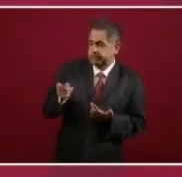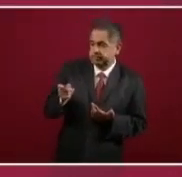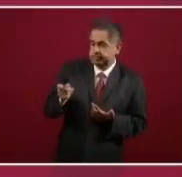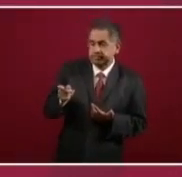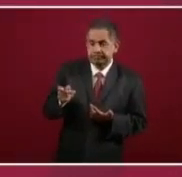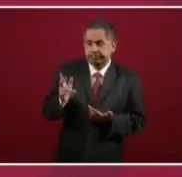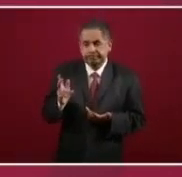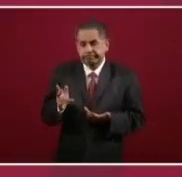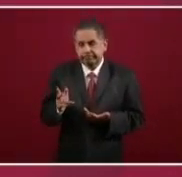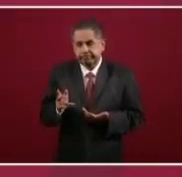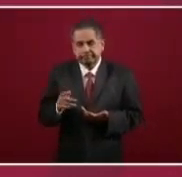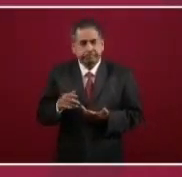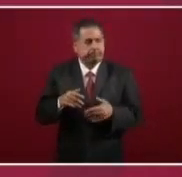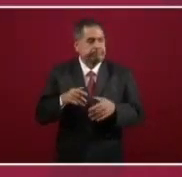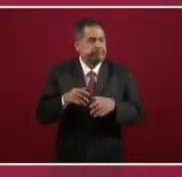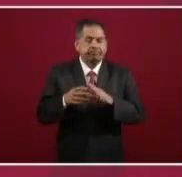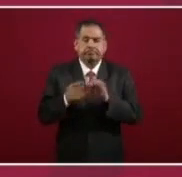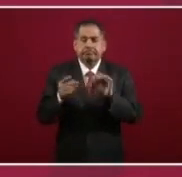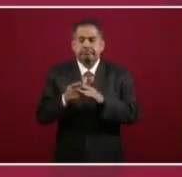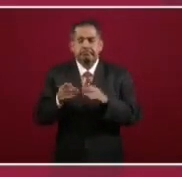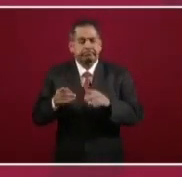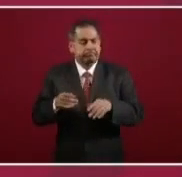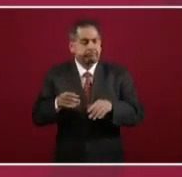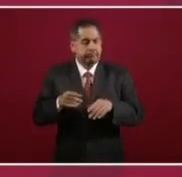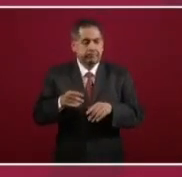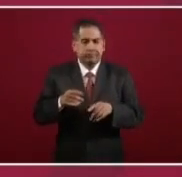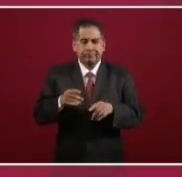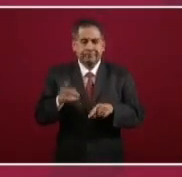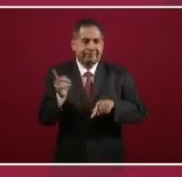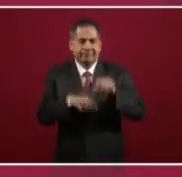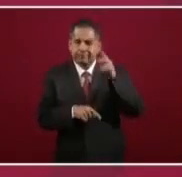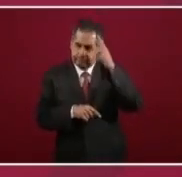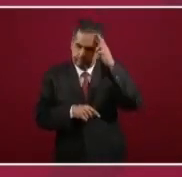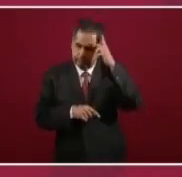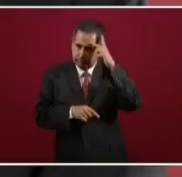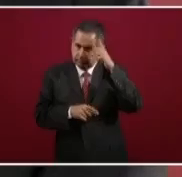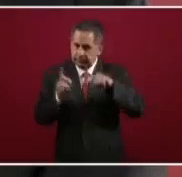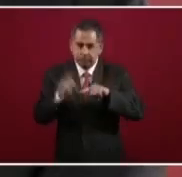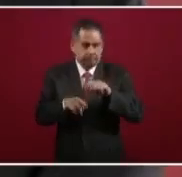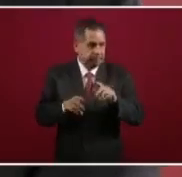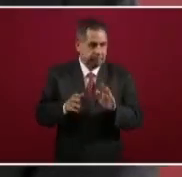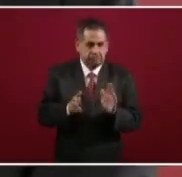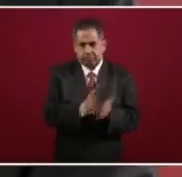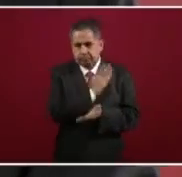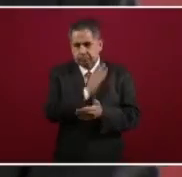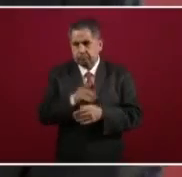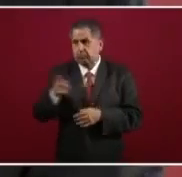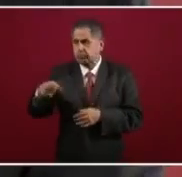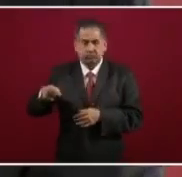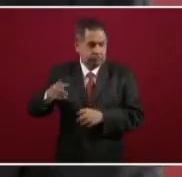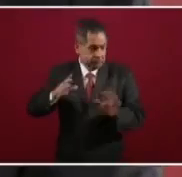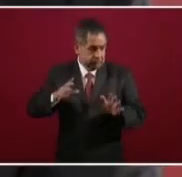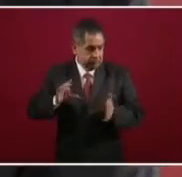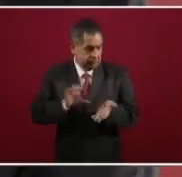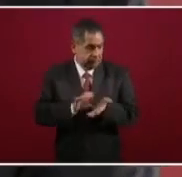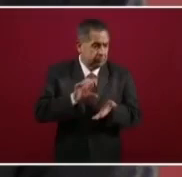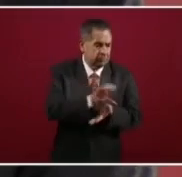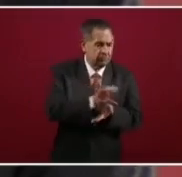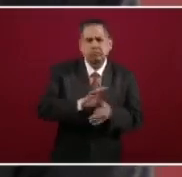pues ya no estaba porfirio y se cierran la llave